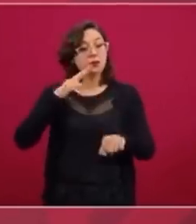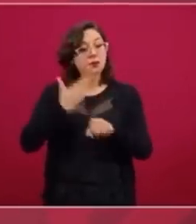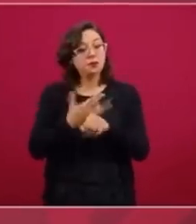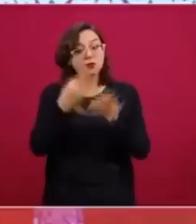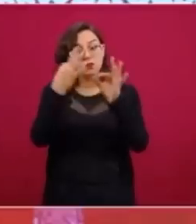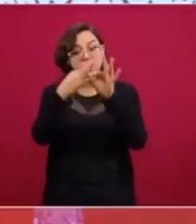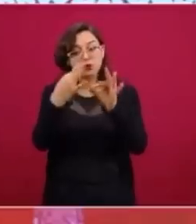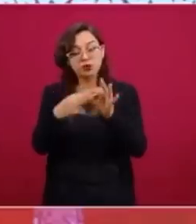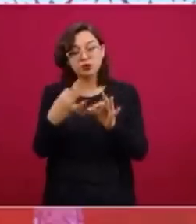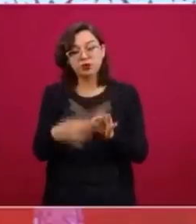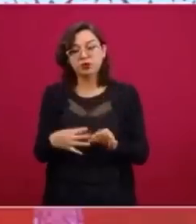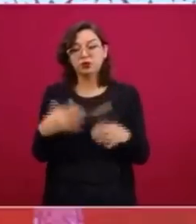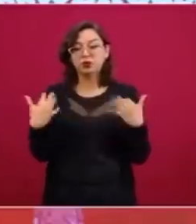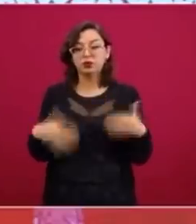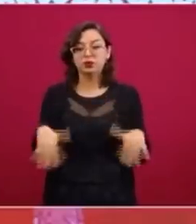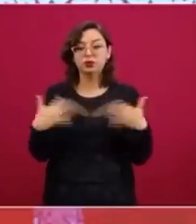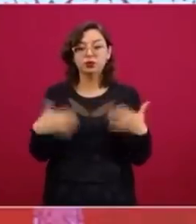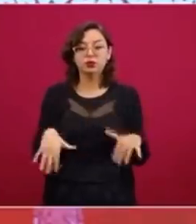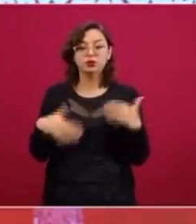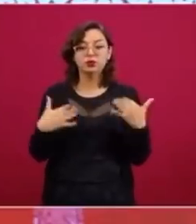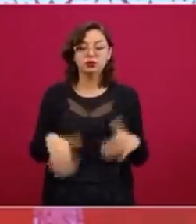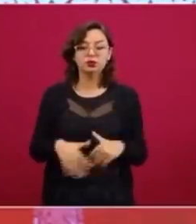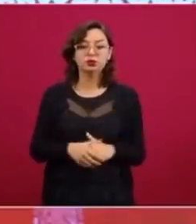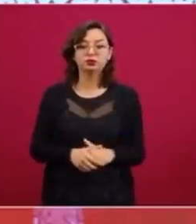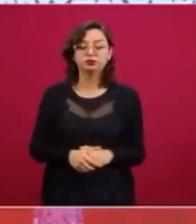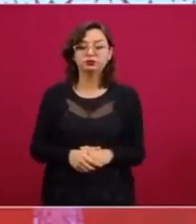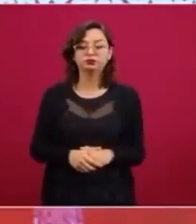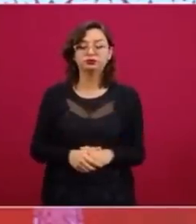maestras, de los maestros. Por eso